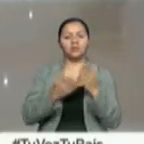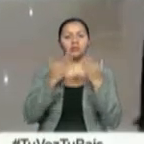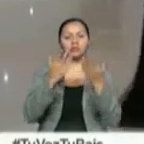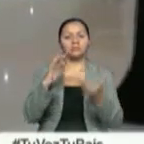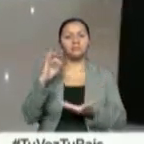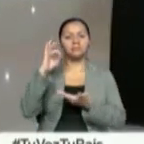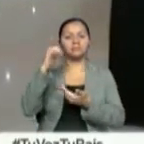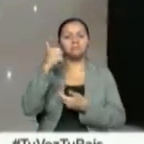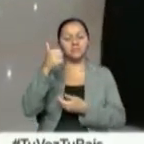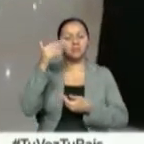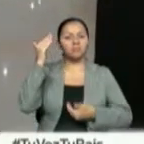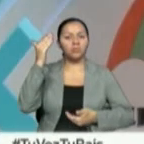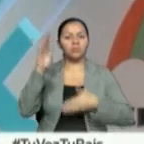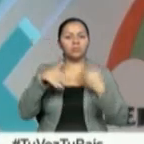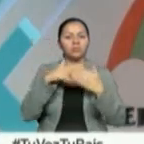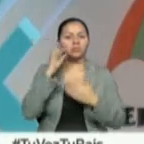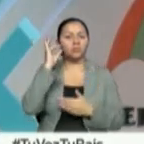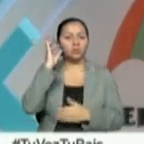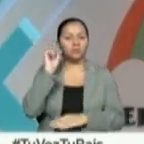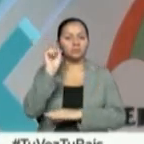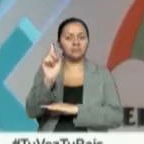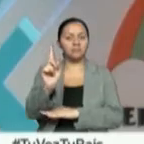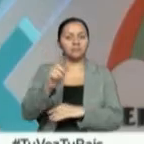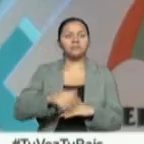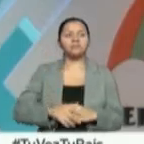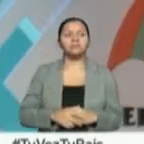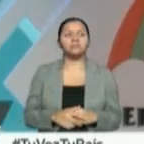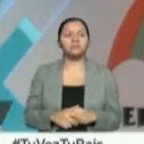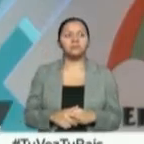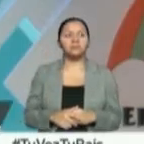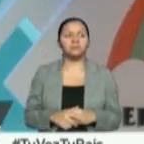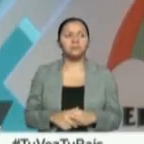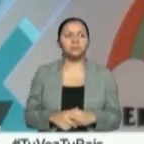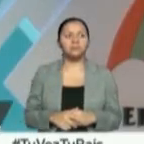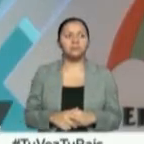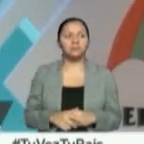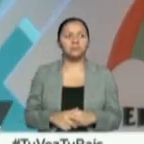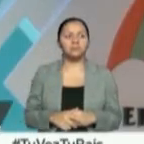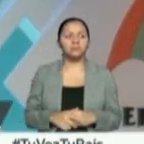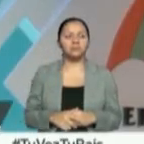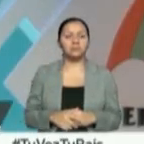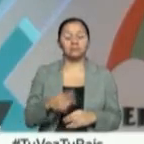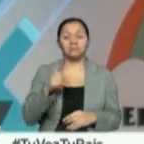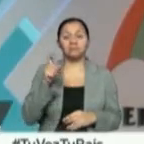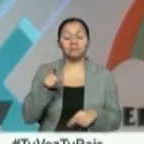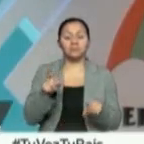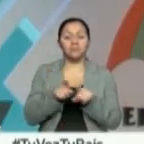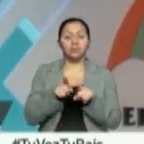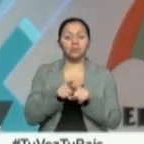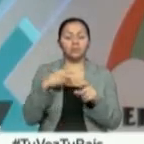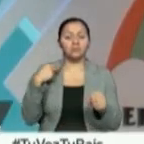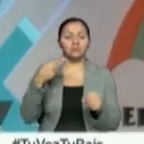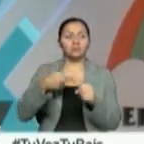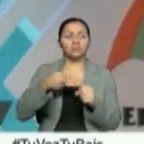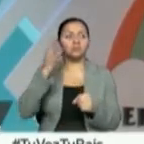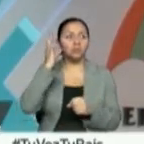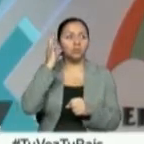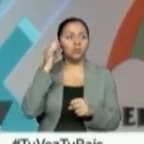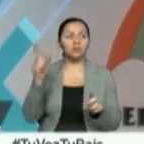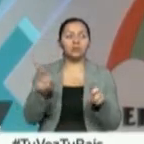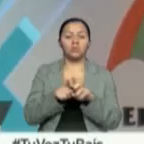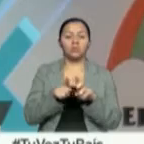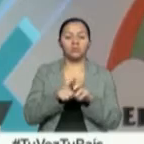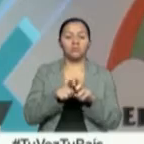representación política de la mujer como entonces tiene sentido nuestra participación y es en cuanto a